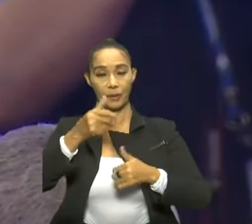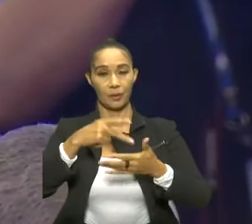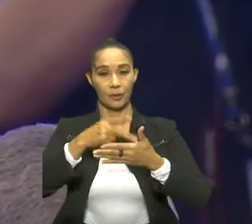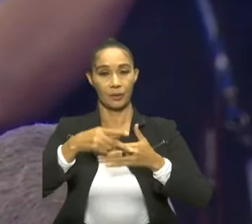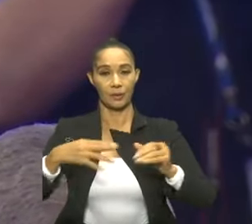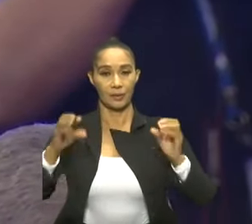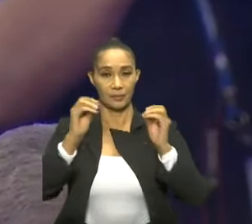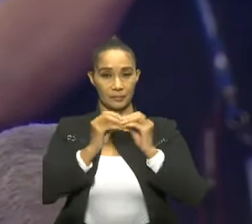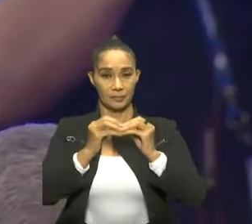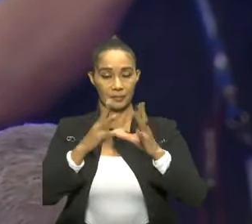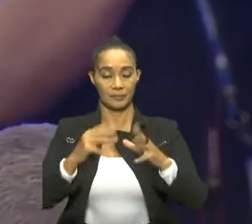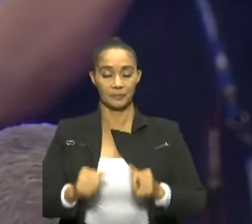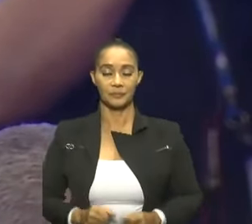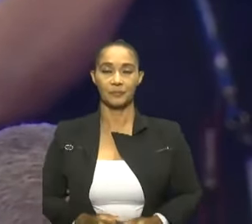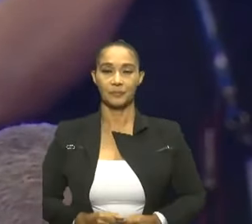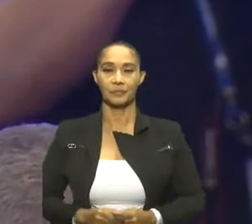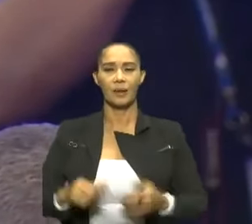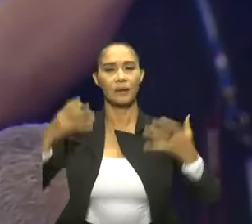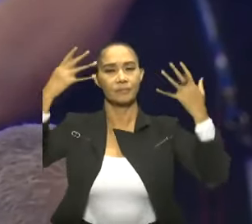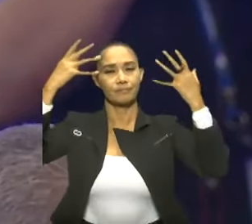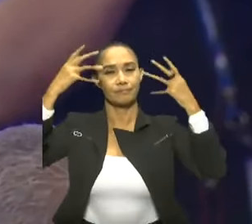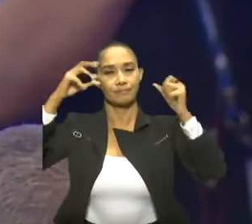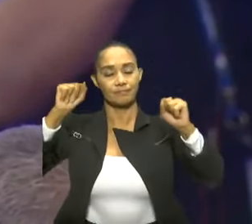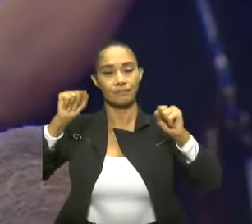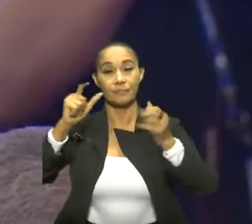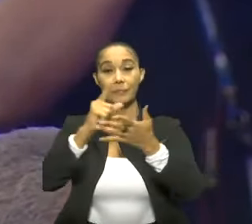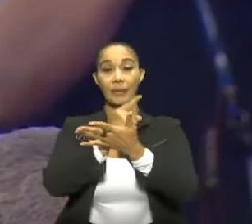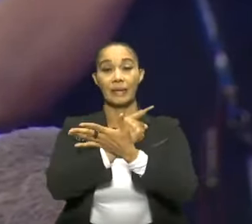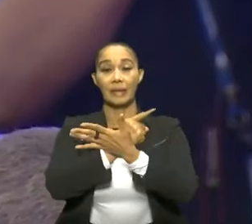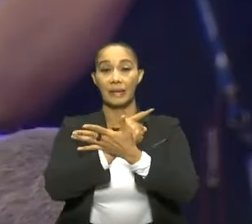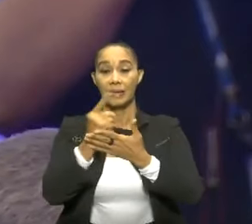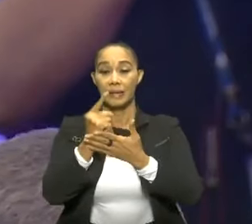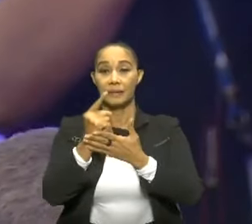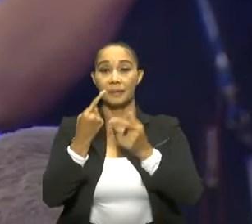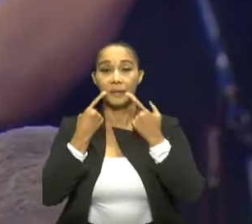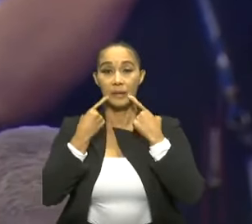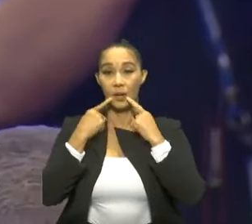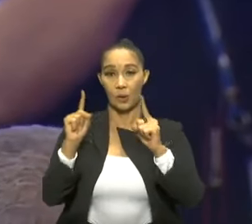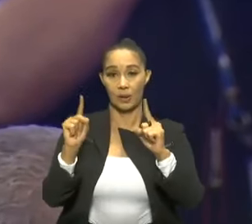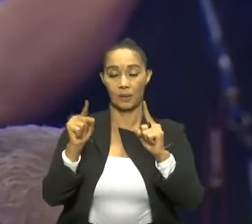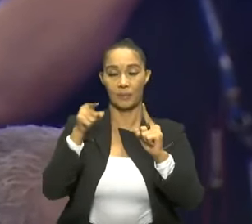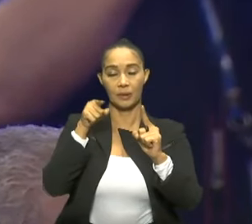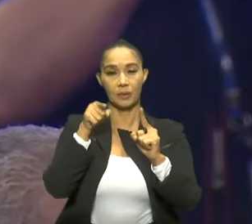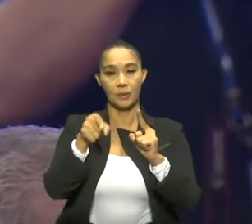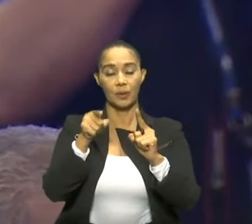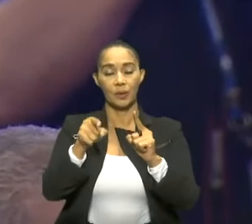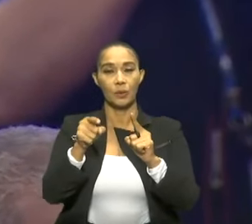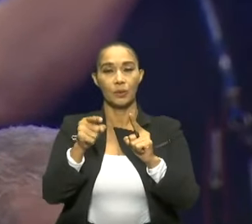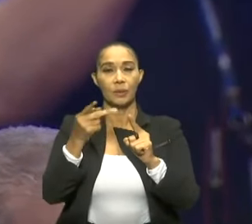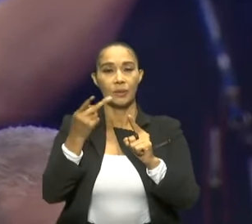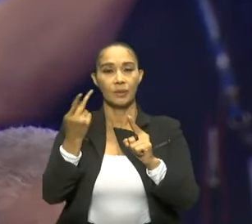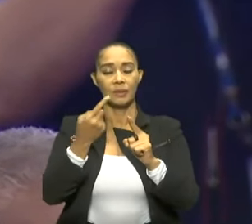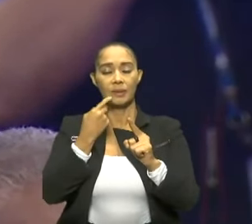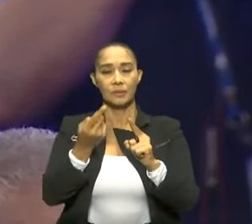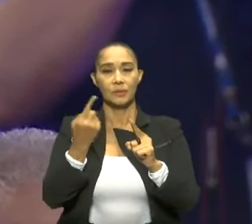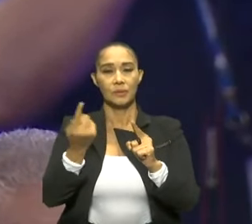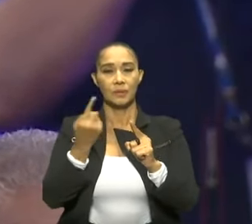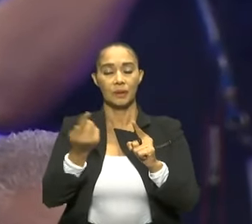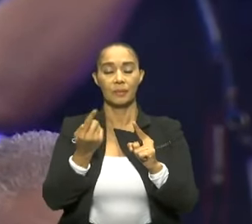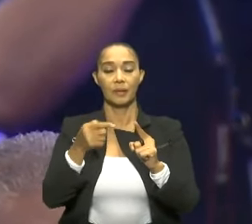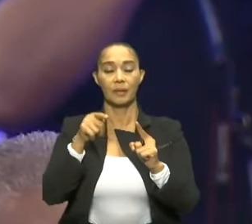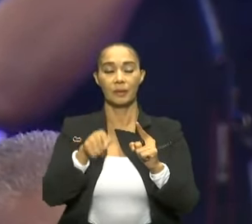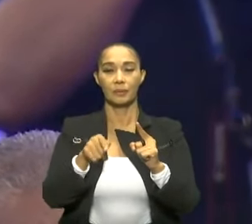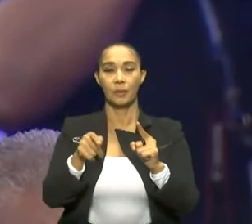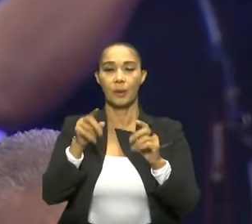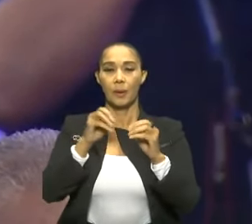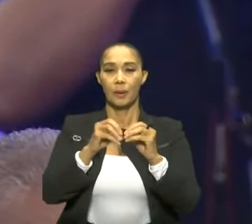más. Señor presidente, la semanal con la prensa, usted ha sido acusado de que esto es más